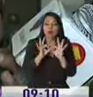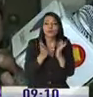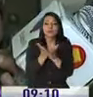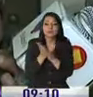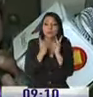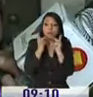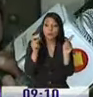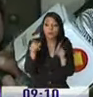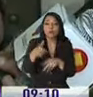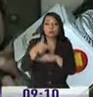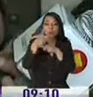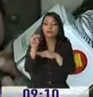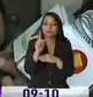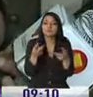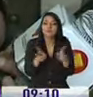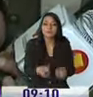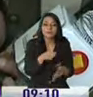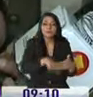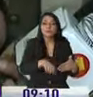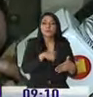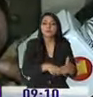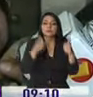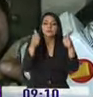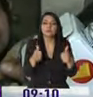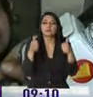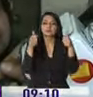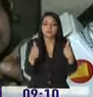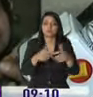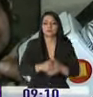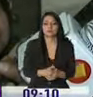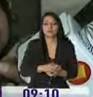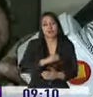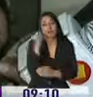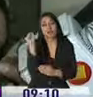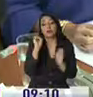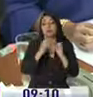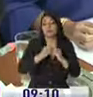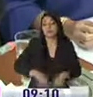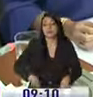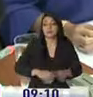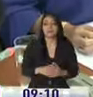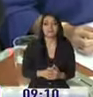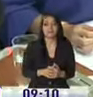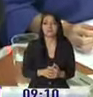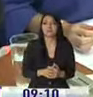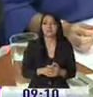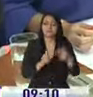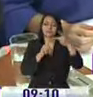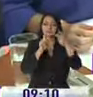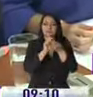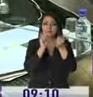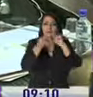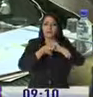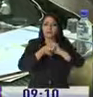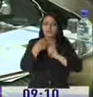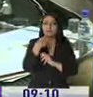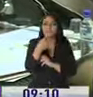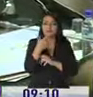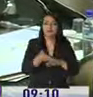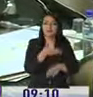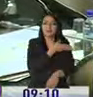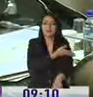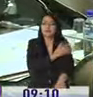también estarían sujetos a la prohibición los candidatos, ganen o pierdan. Otro cambio busca destrabar el nudo crítico que se registró en